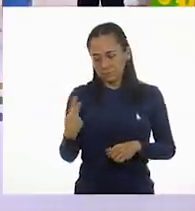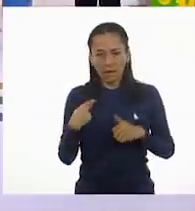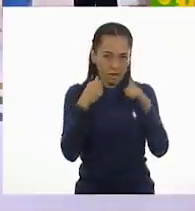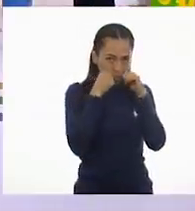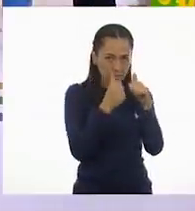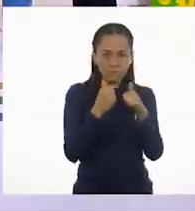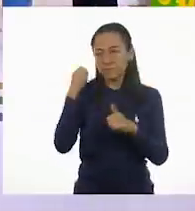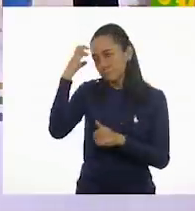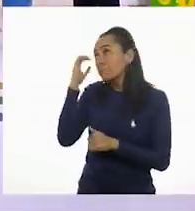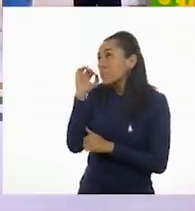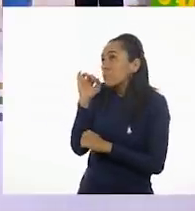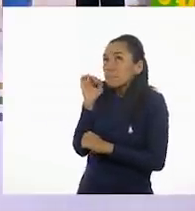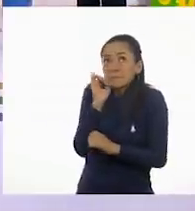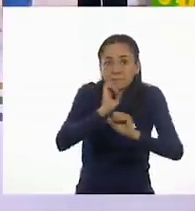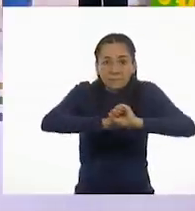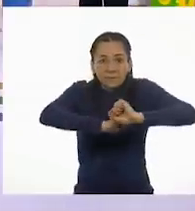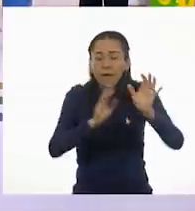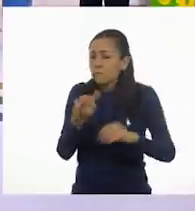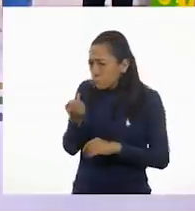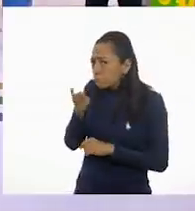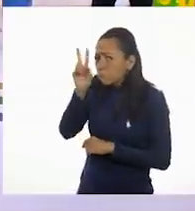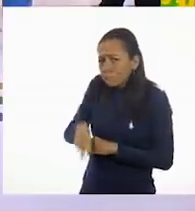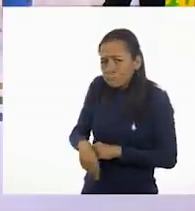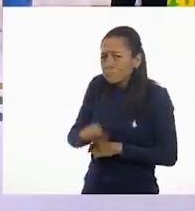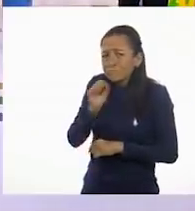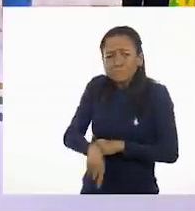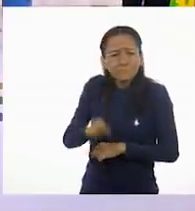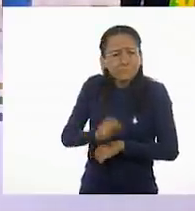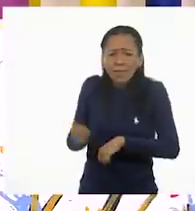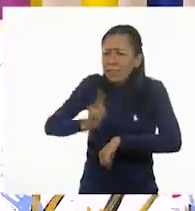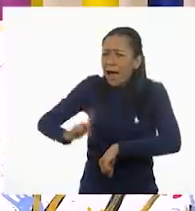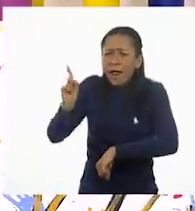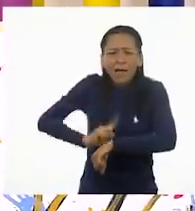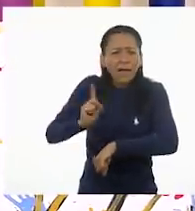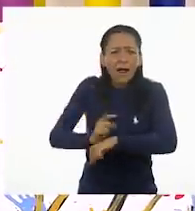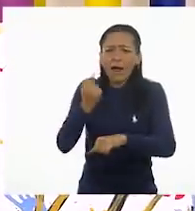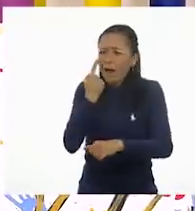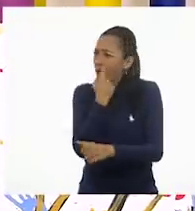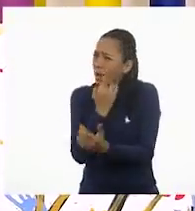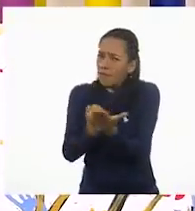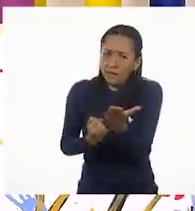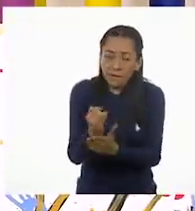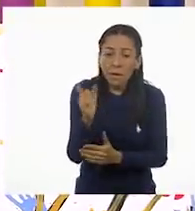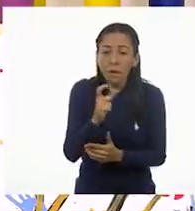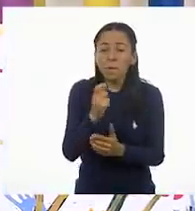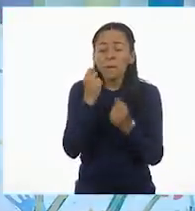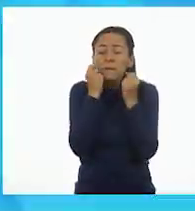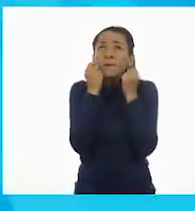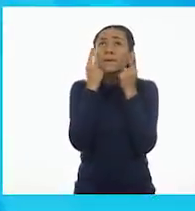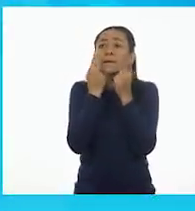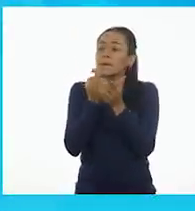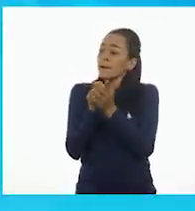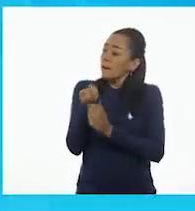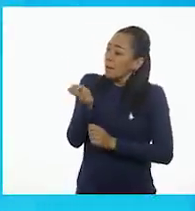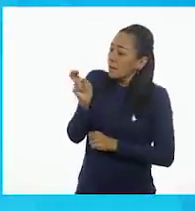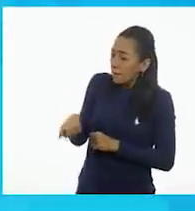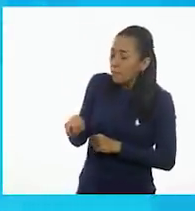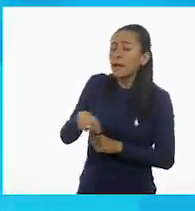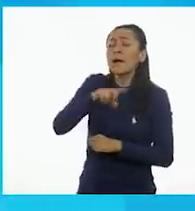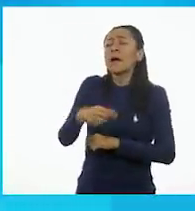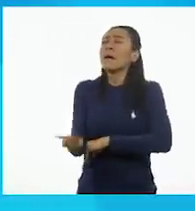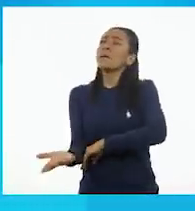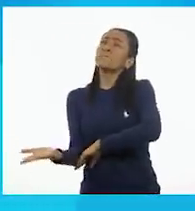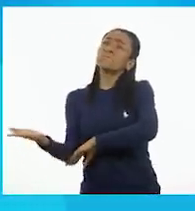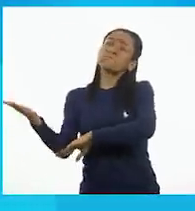días tomamos decisiones desde que nos levantamos hasta que nos acostamos. Uh-huh. Por eso es importante aprender